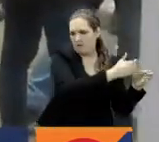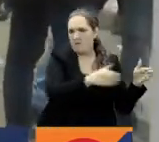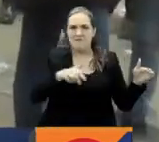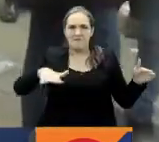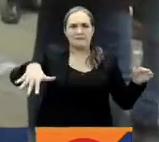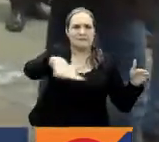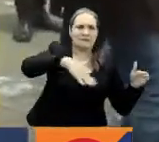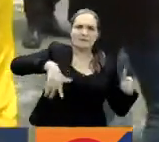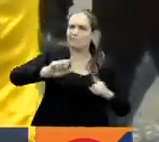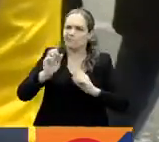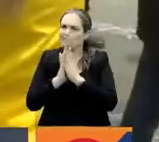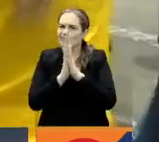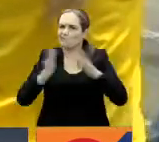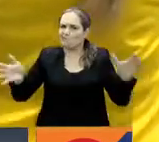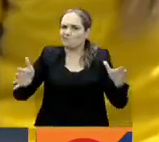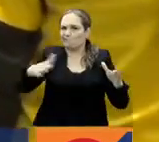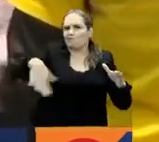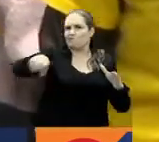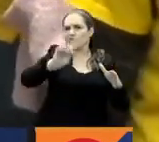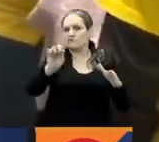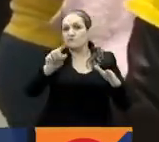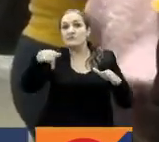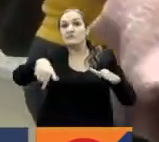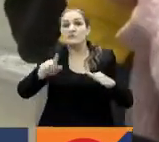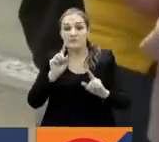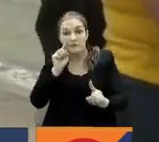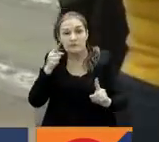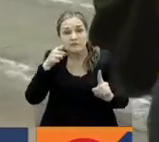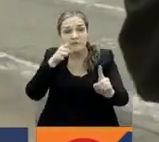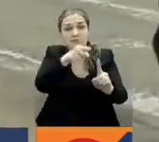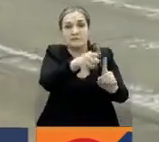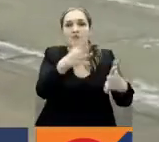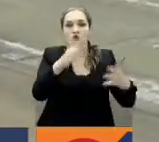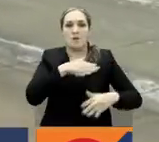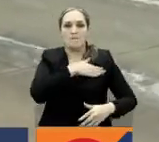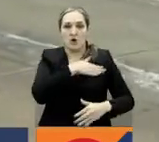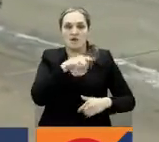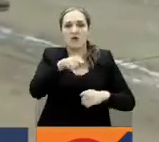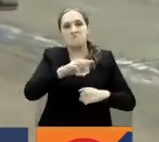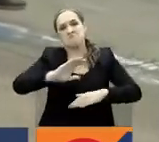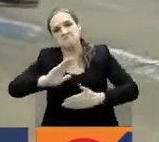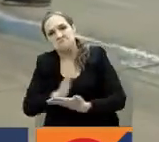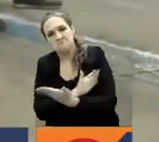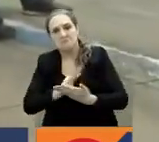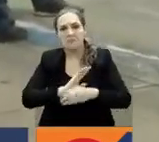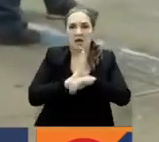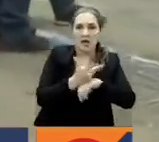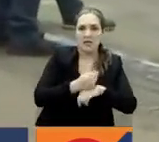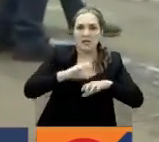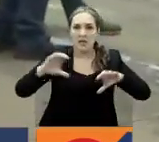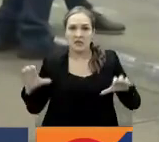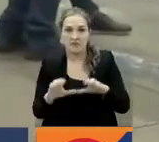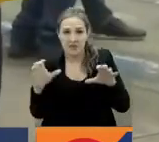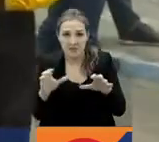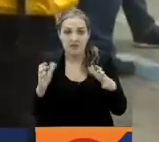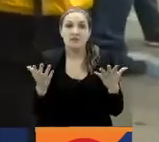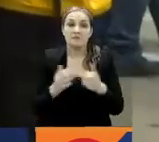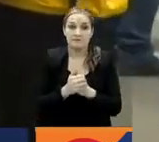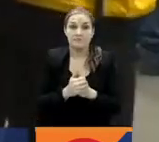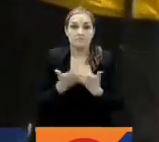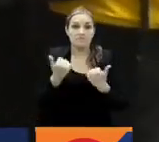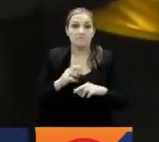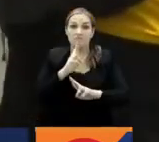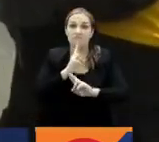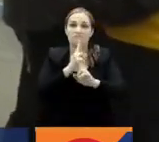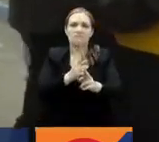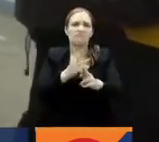decimos, llegará hasta la Plaza de Bolívar y allá habrá otras presentaciones. Por el momento lo importante es que se han generado